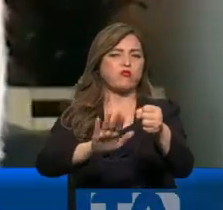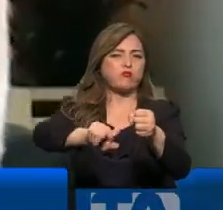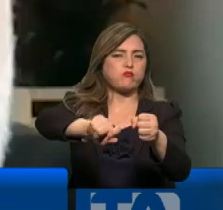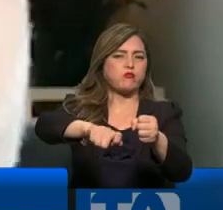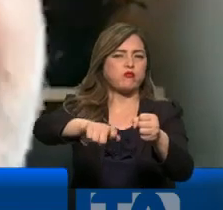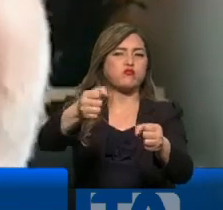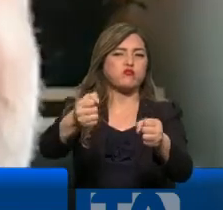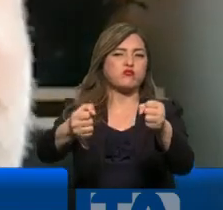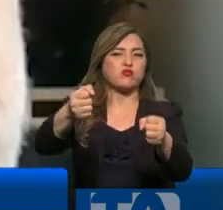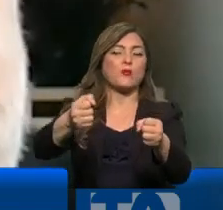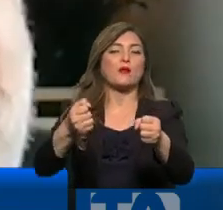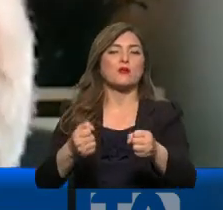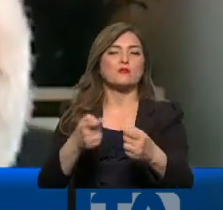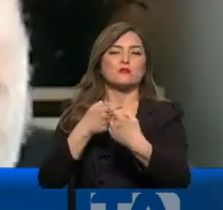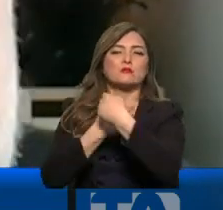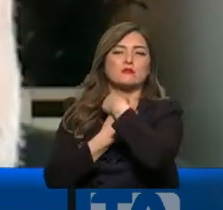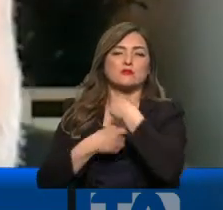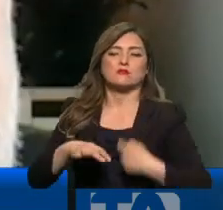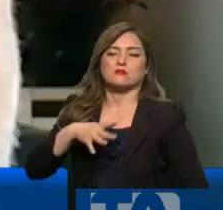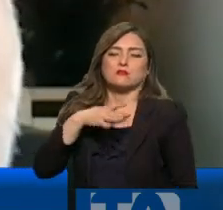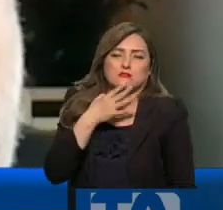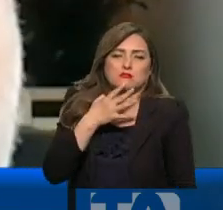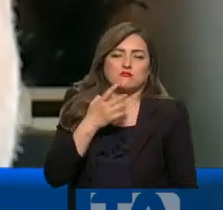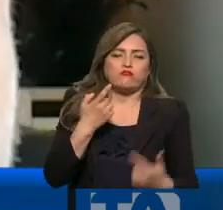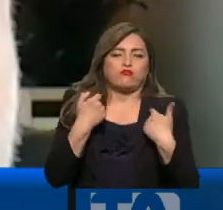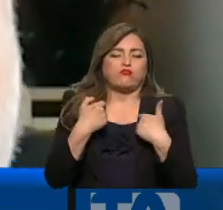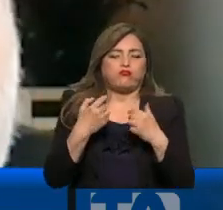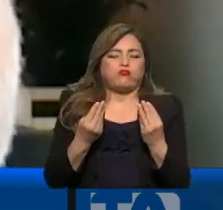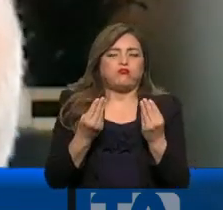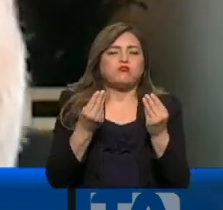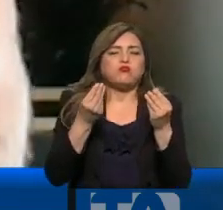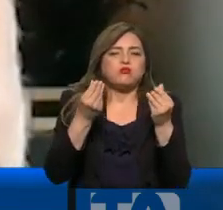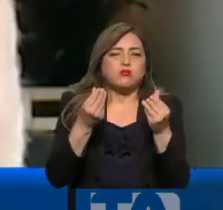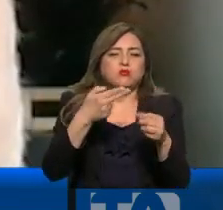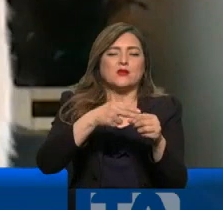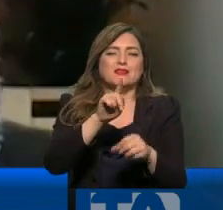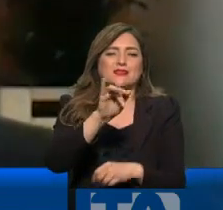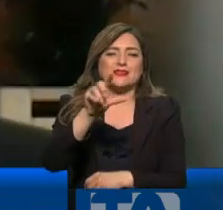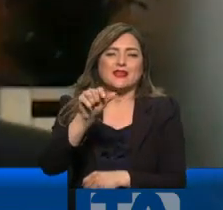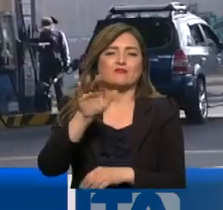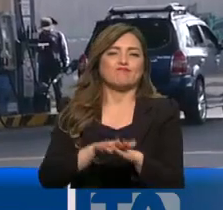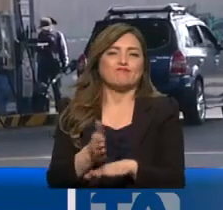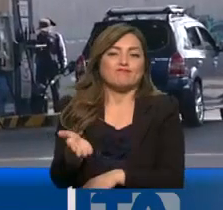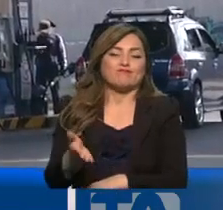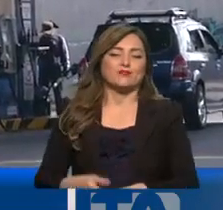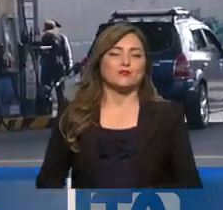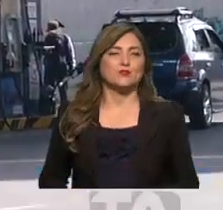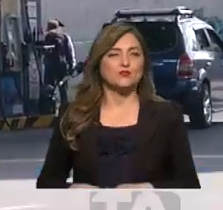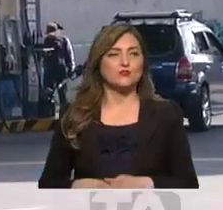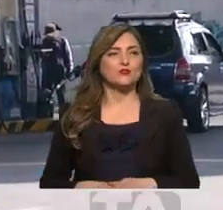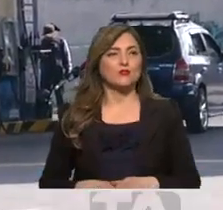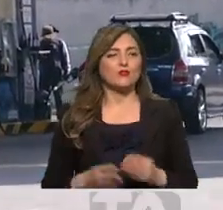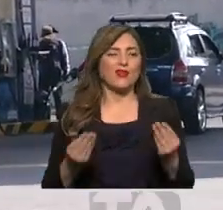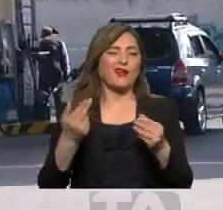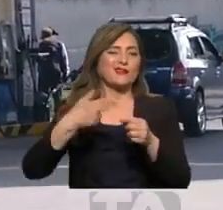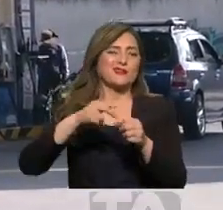vehículos, son altamente sensibles a la calidad del diésel que utilizan. La mala